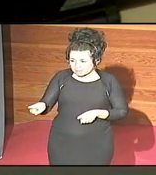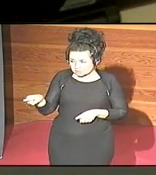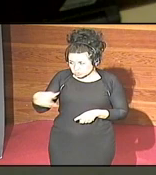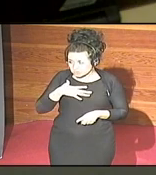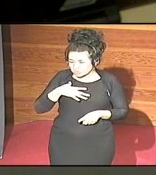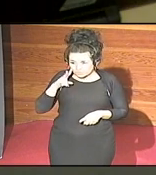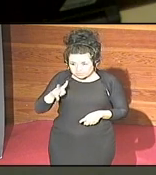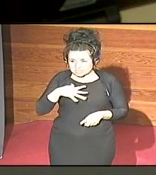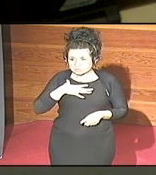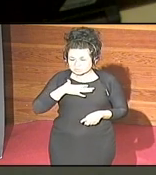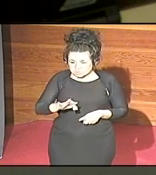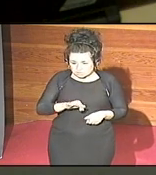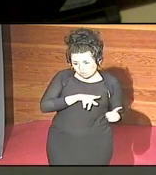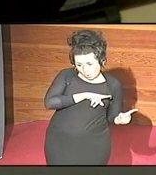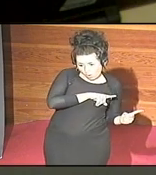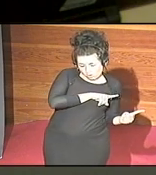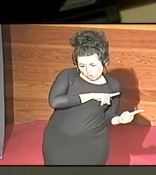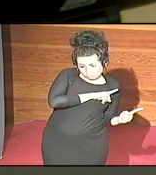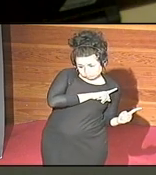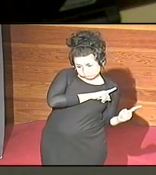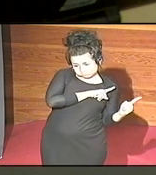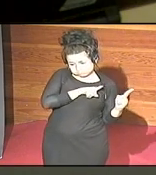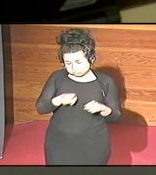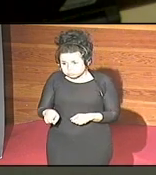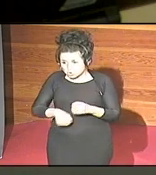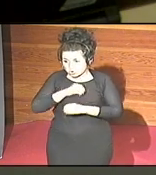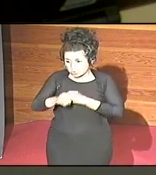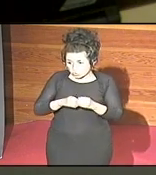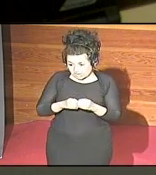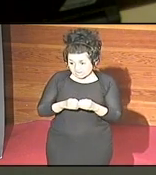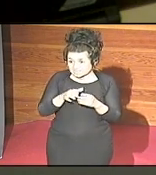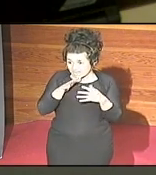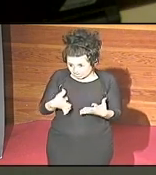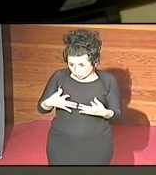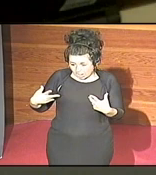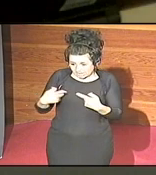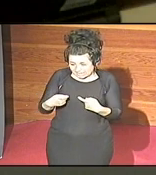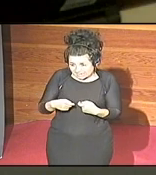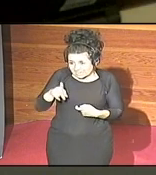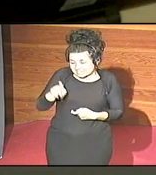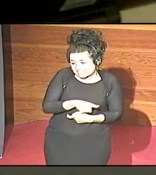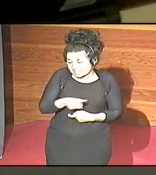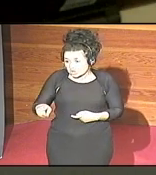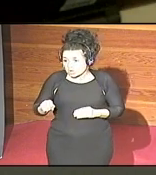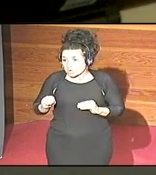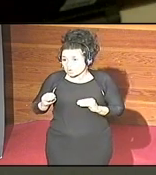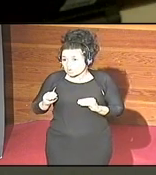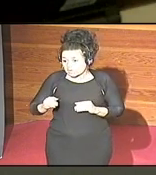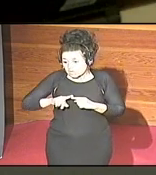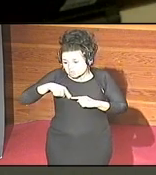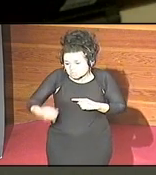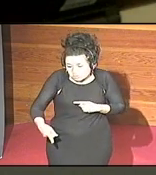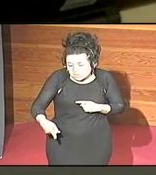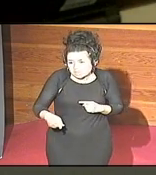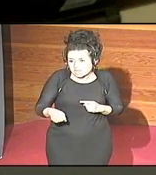de ataques nucleares en esta guerra y si es así, ¿cuáles serían sus posibles consecuencias